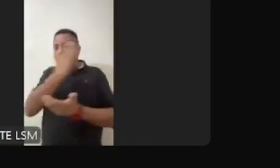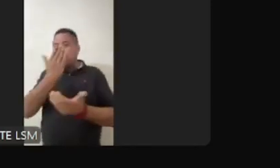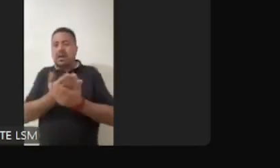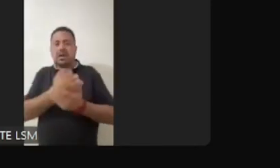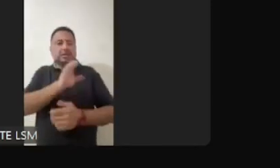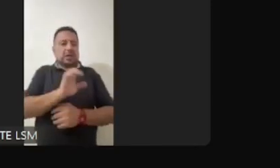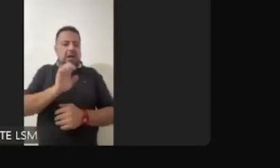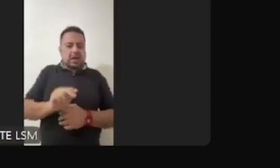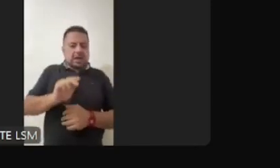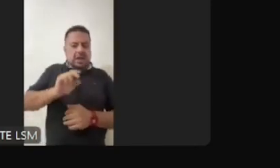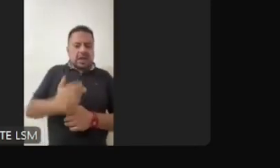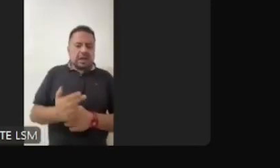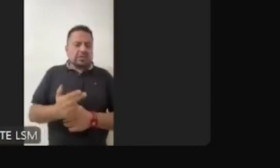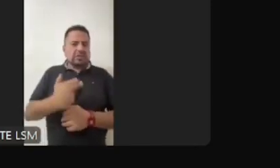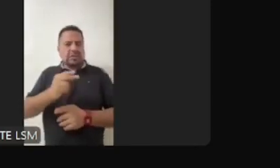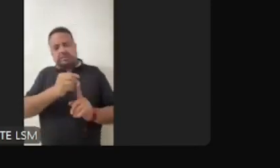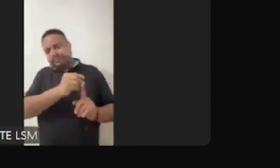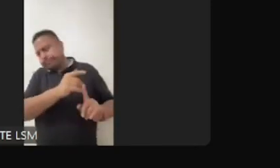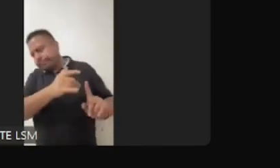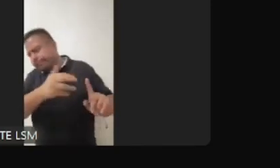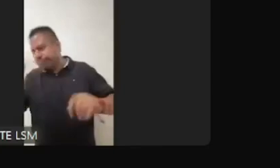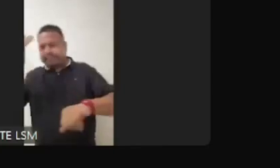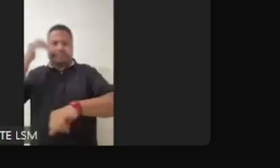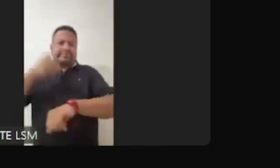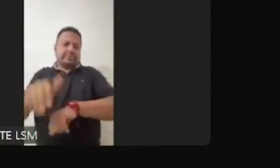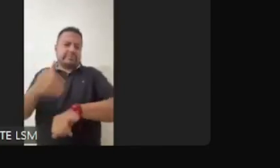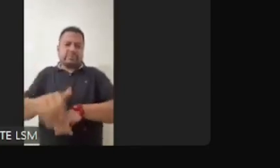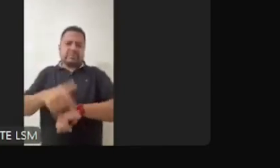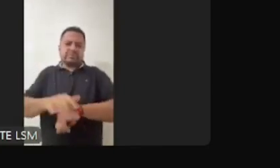cnhj gg r-9